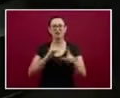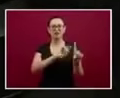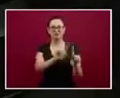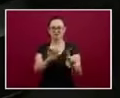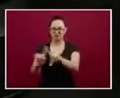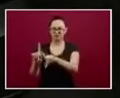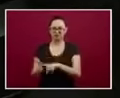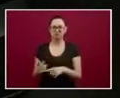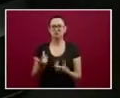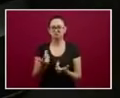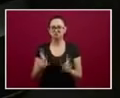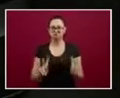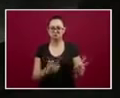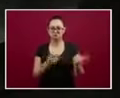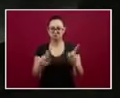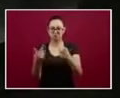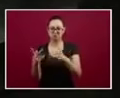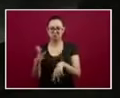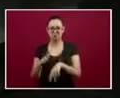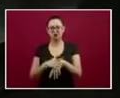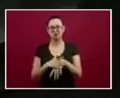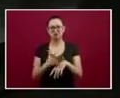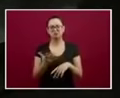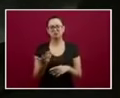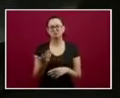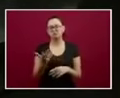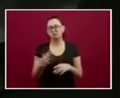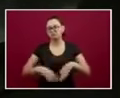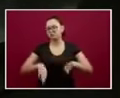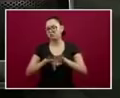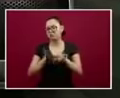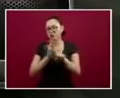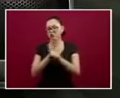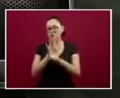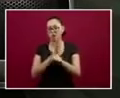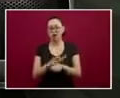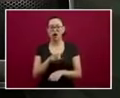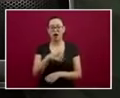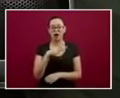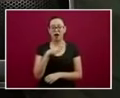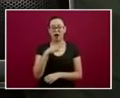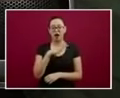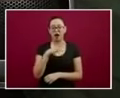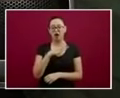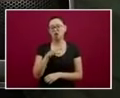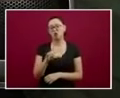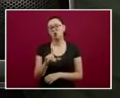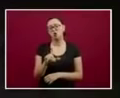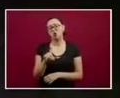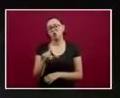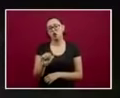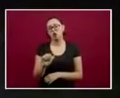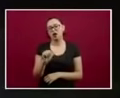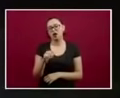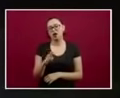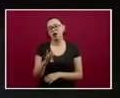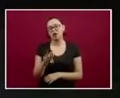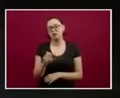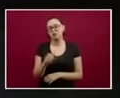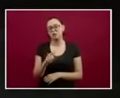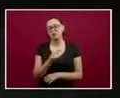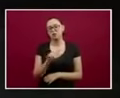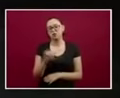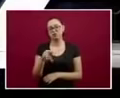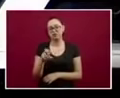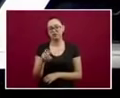5 millones de pesos. Ya era un acuerdo, además. Yo estoy totalmente de acuerdo en acabar con corrupción, y si se va a vender para bien del pueblo,